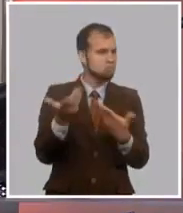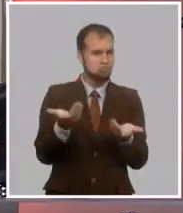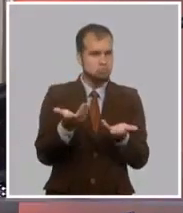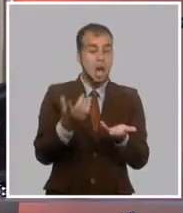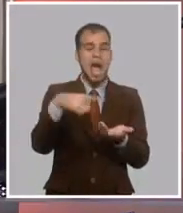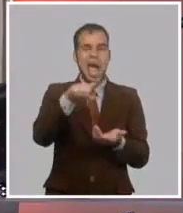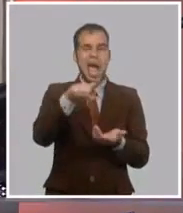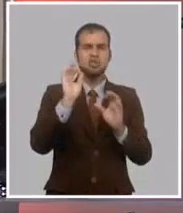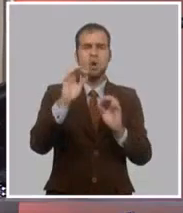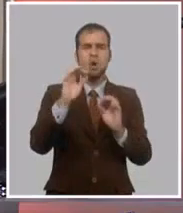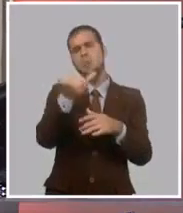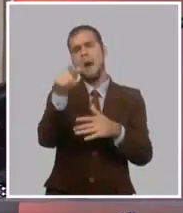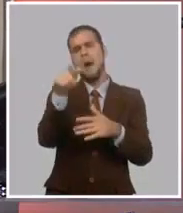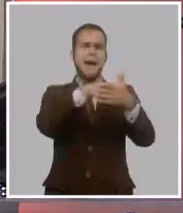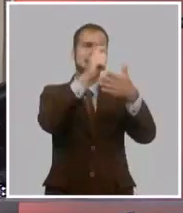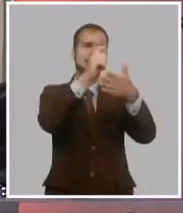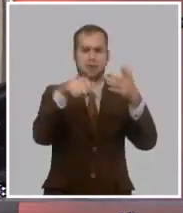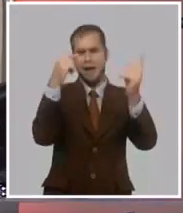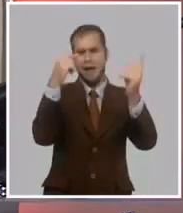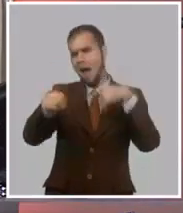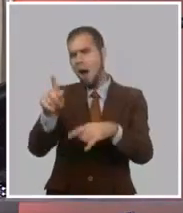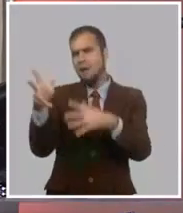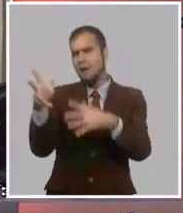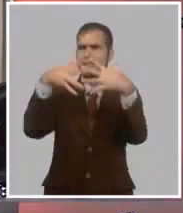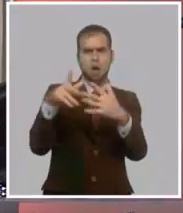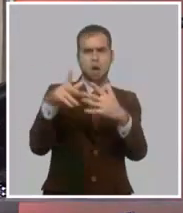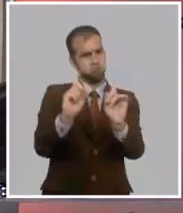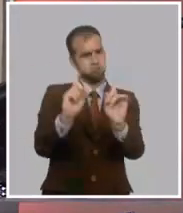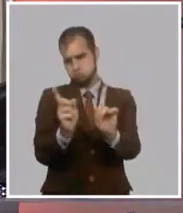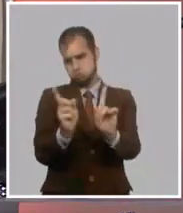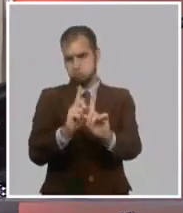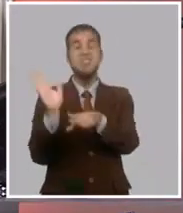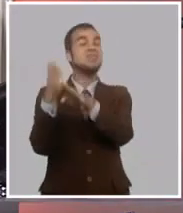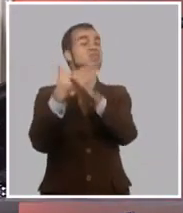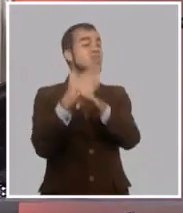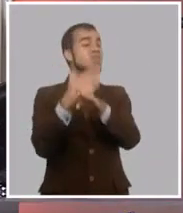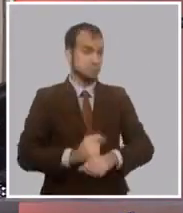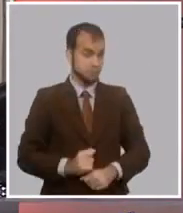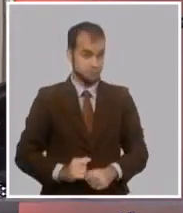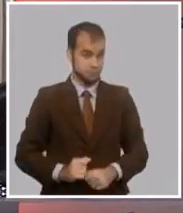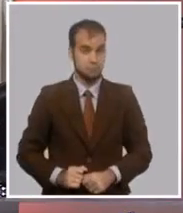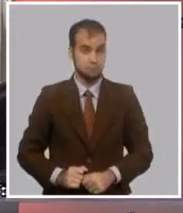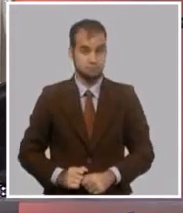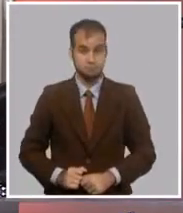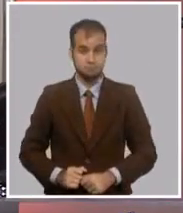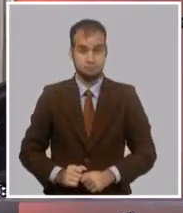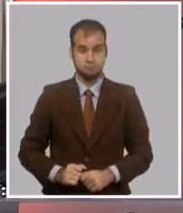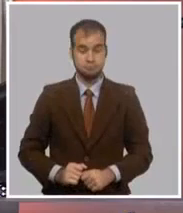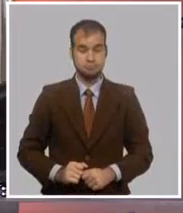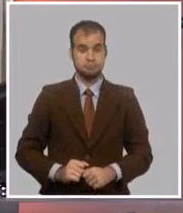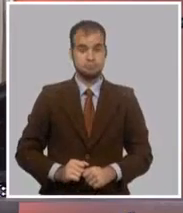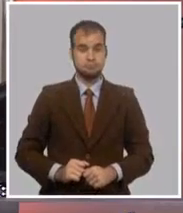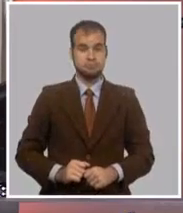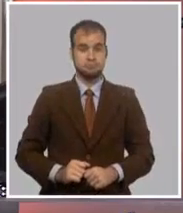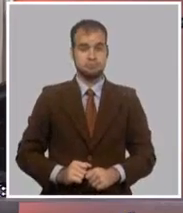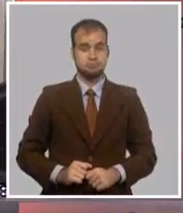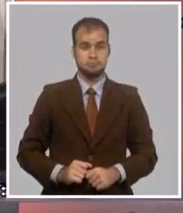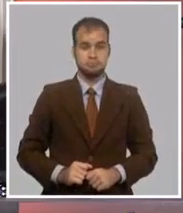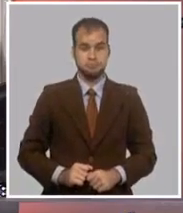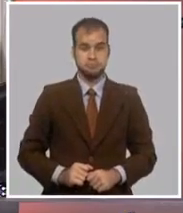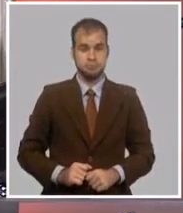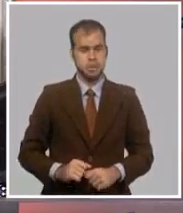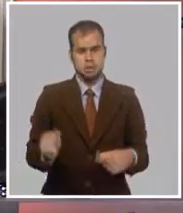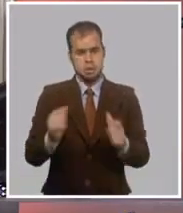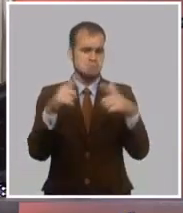repúblicas latinoamericanas, donde inclusive ni siquiera funcionaban con esa periodicidad electoral que había en los Estados Unidos, en